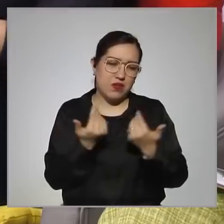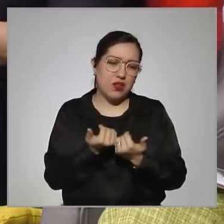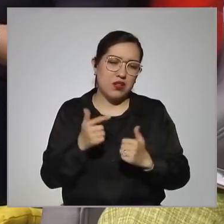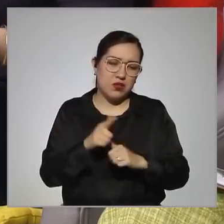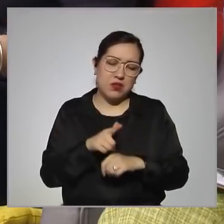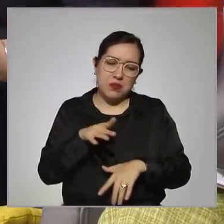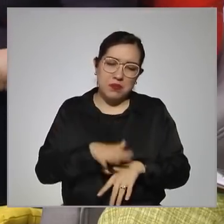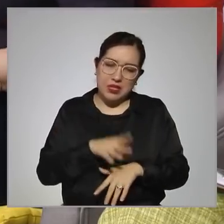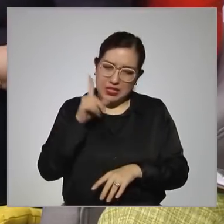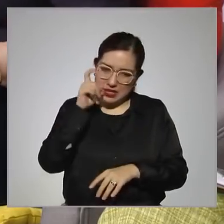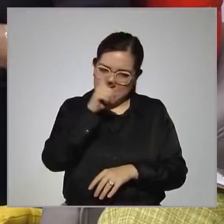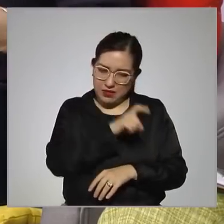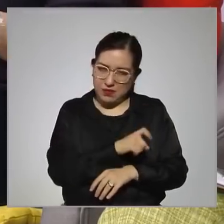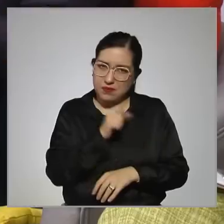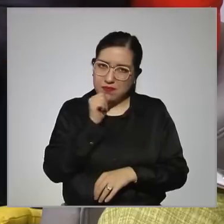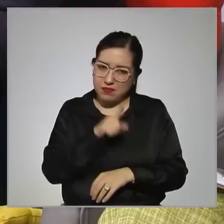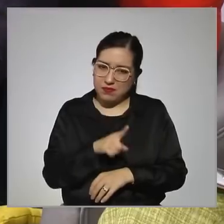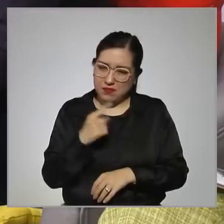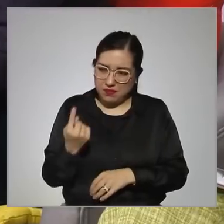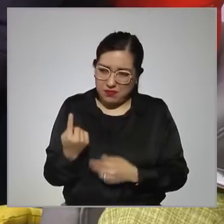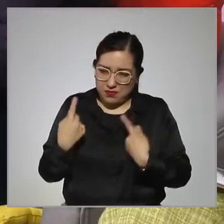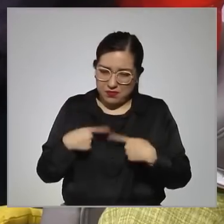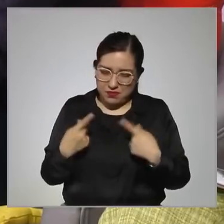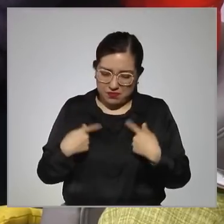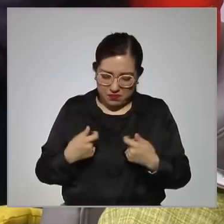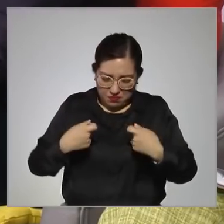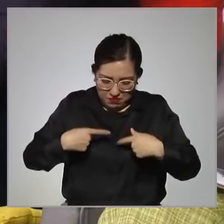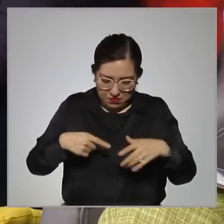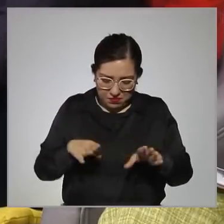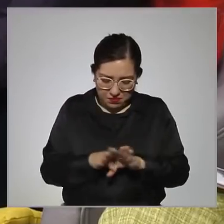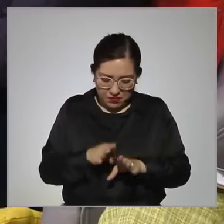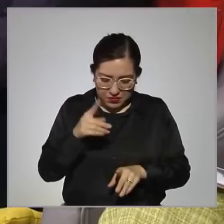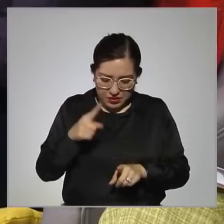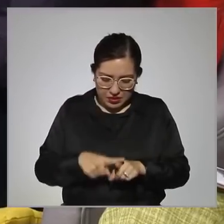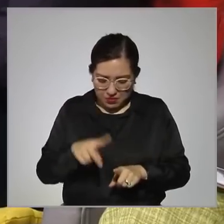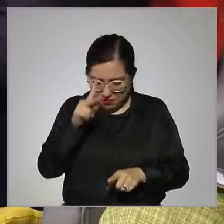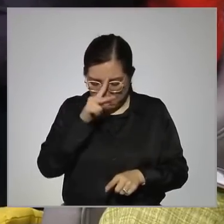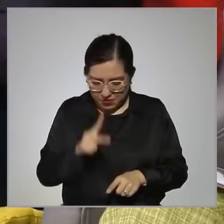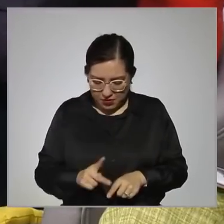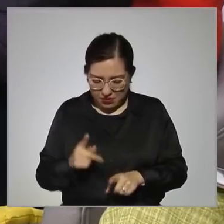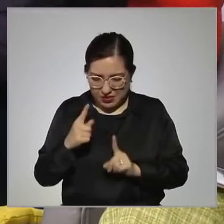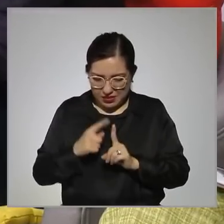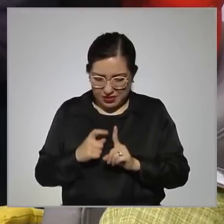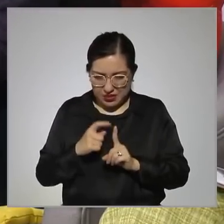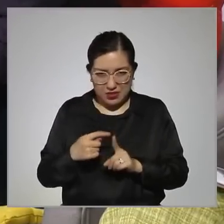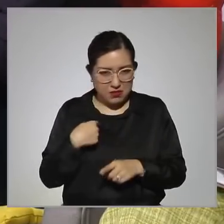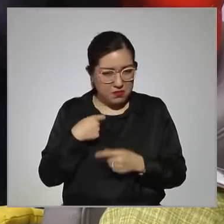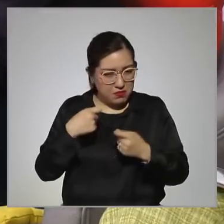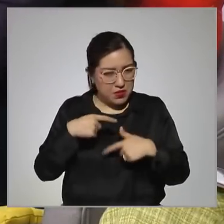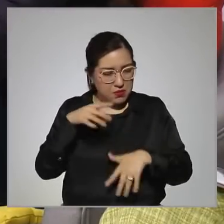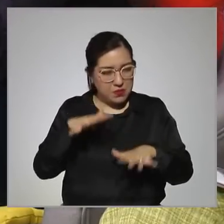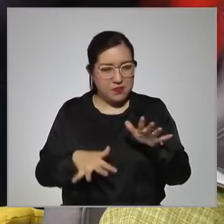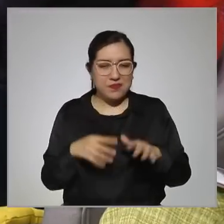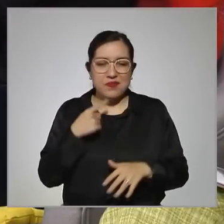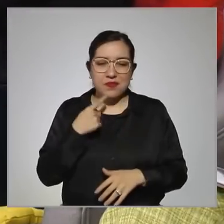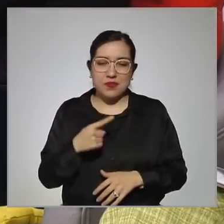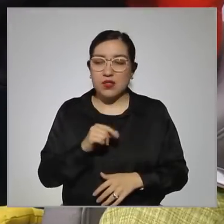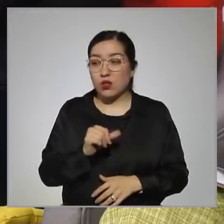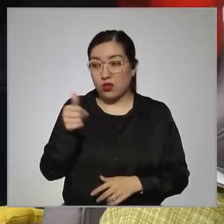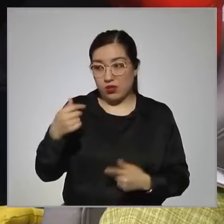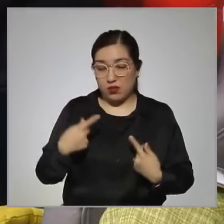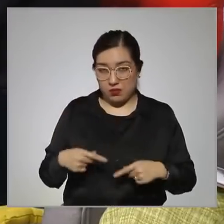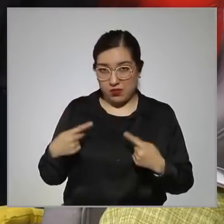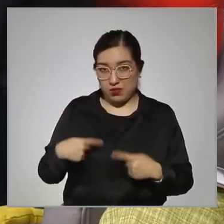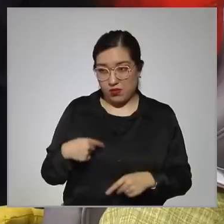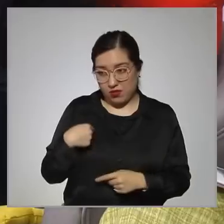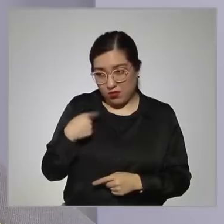Eso. Que también la persona más cruel con uno mismo es uno mismo. Nos atrevemos a decirnos cosas que no le decimos a alguien